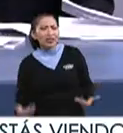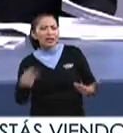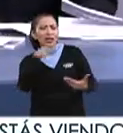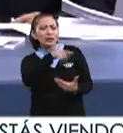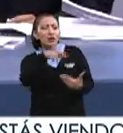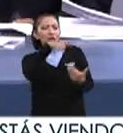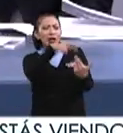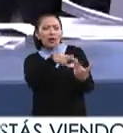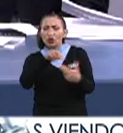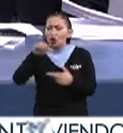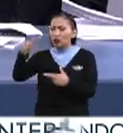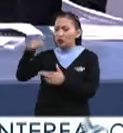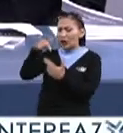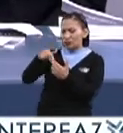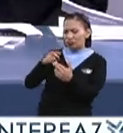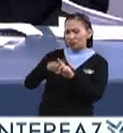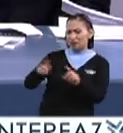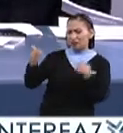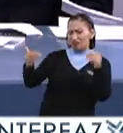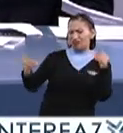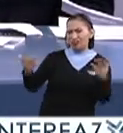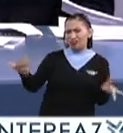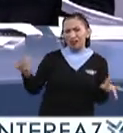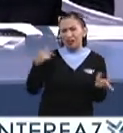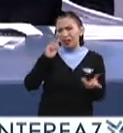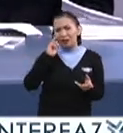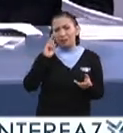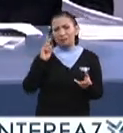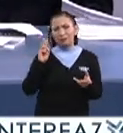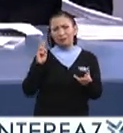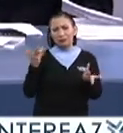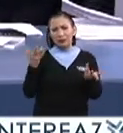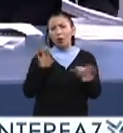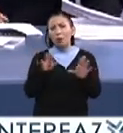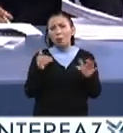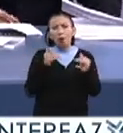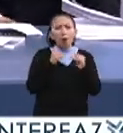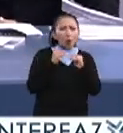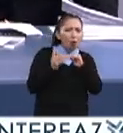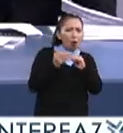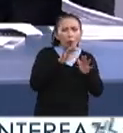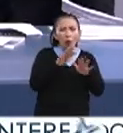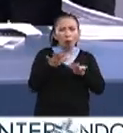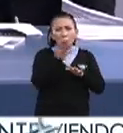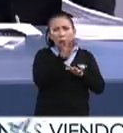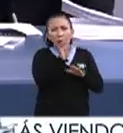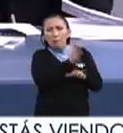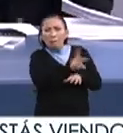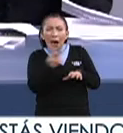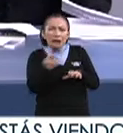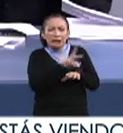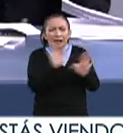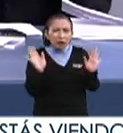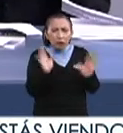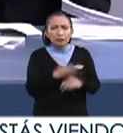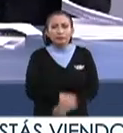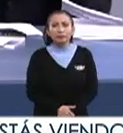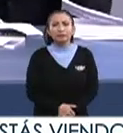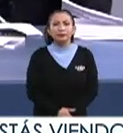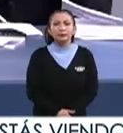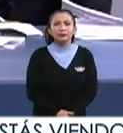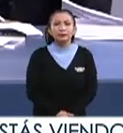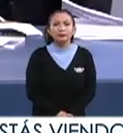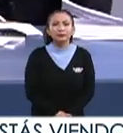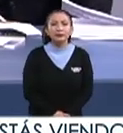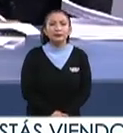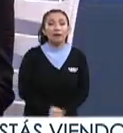diferencias en una región que pues de alguna forma puede considerarse algo homogénea, algo similar, ¿no? Que tiene similitudes